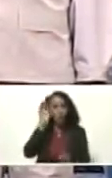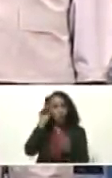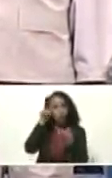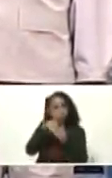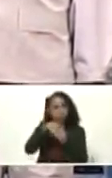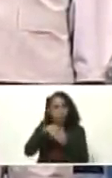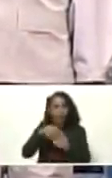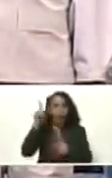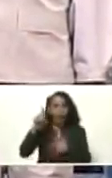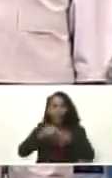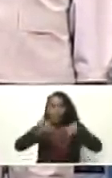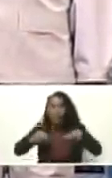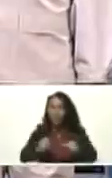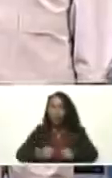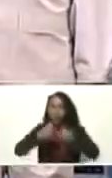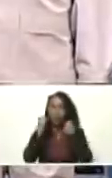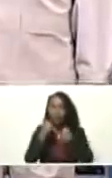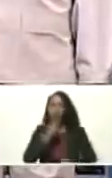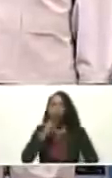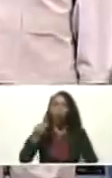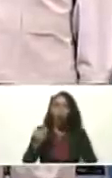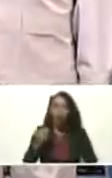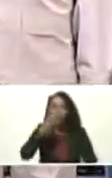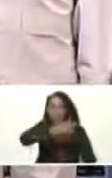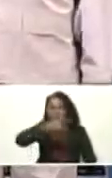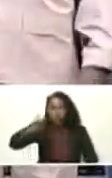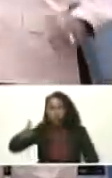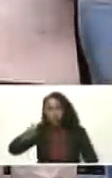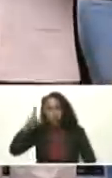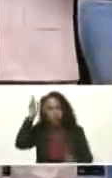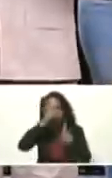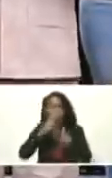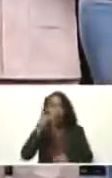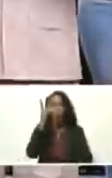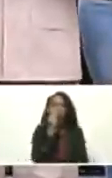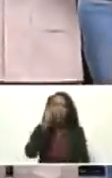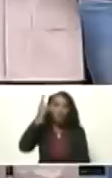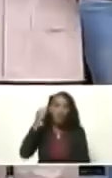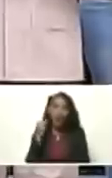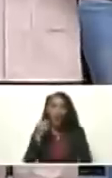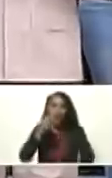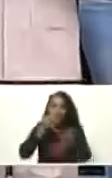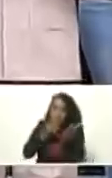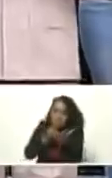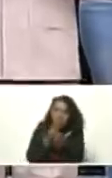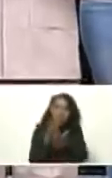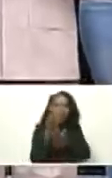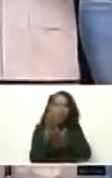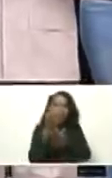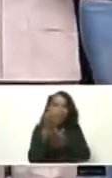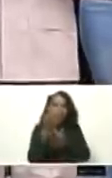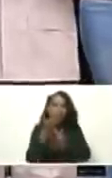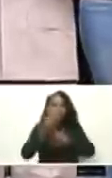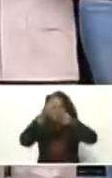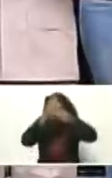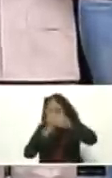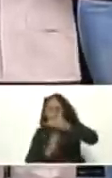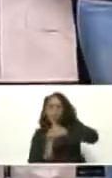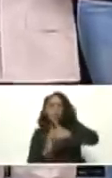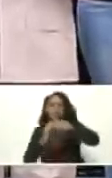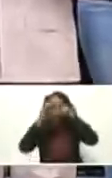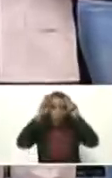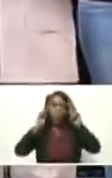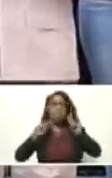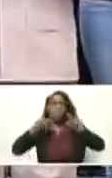tierra fértil de la juventud más joven, del hombre y la mujer más fiel, más honesta de nuestra